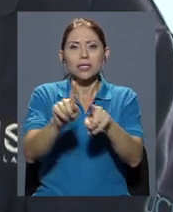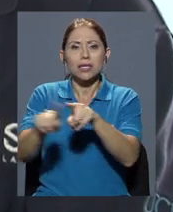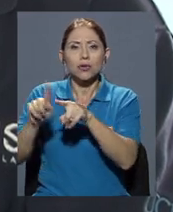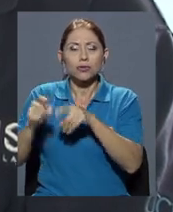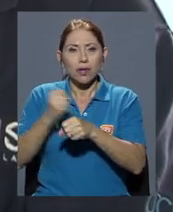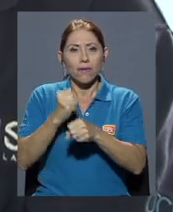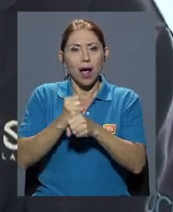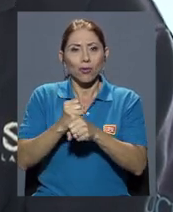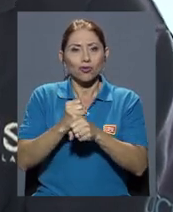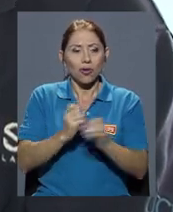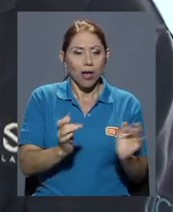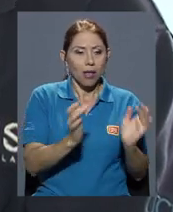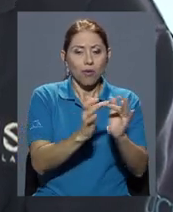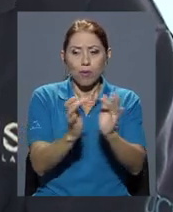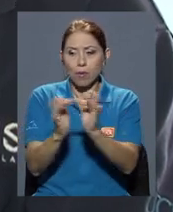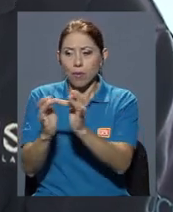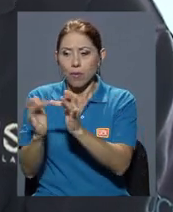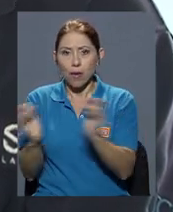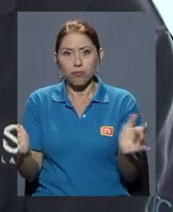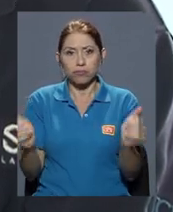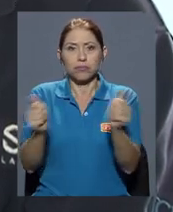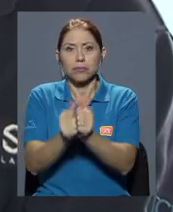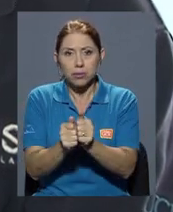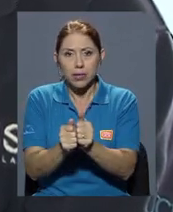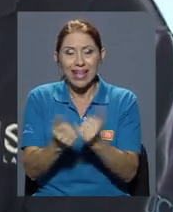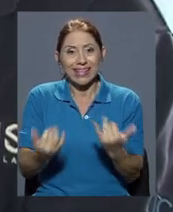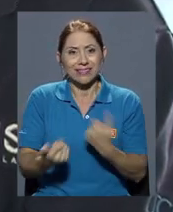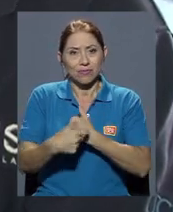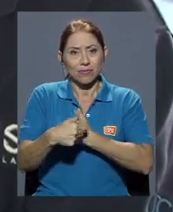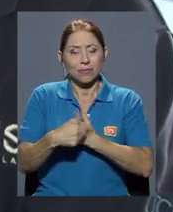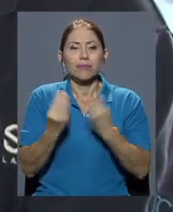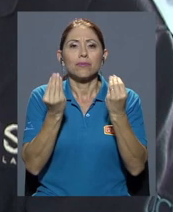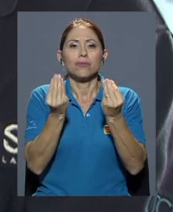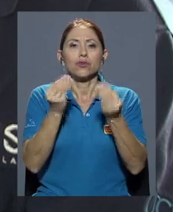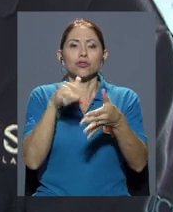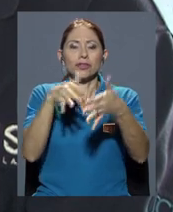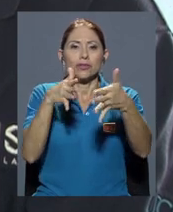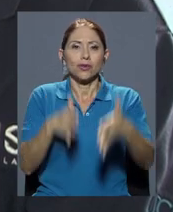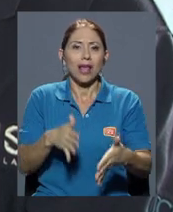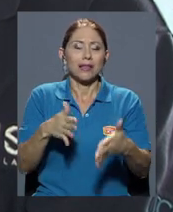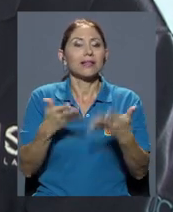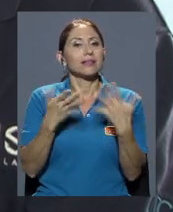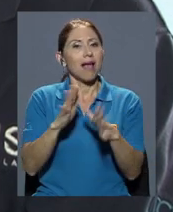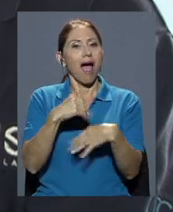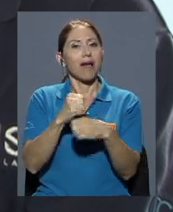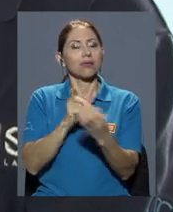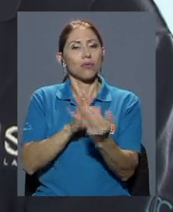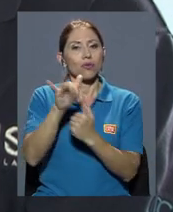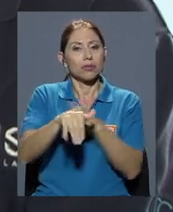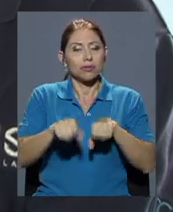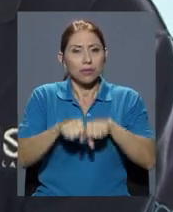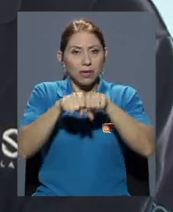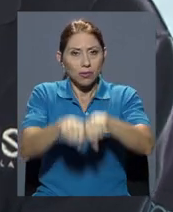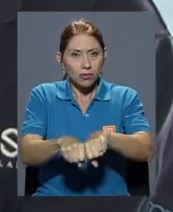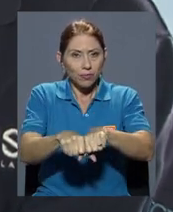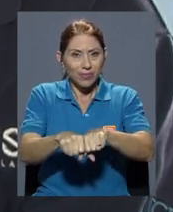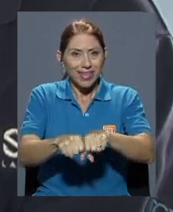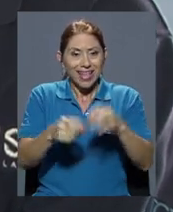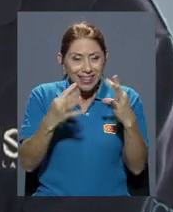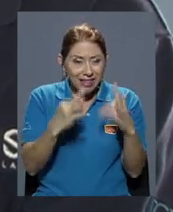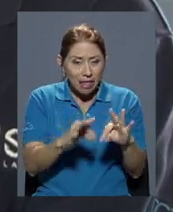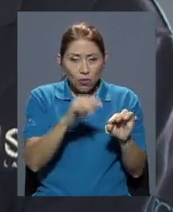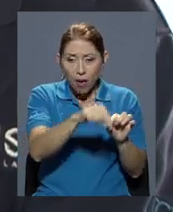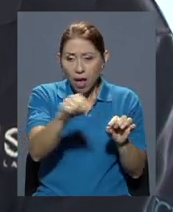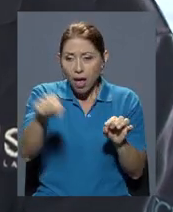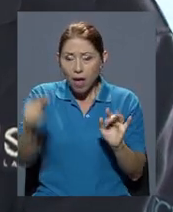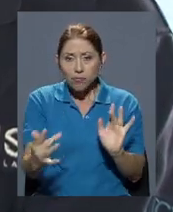conectando entre sí. Entonces, en este momento hemos tenido muchos estudiantes que han hecho sus proyectos de graduación y estamos tratando de irlos conectando